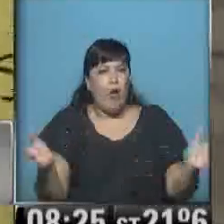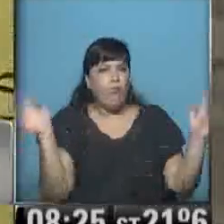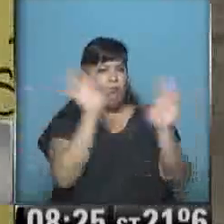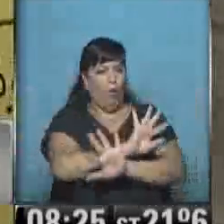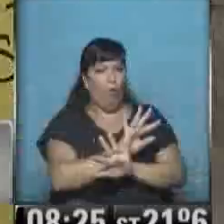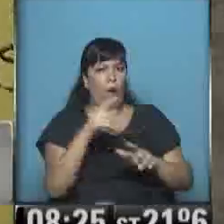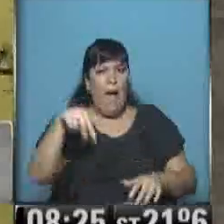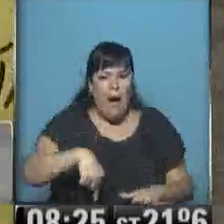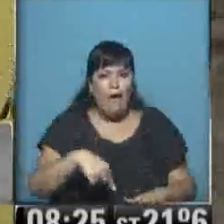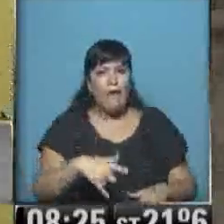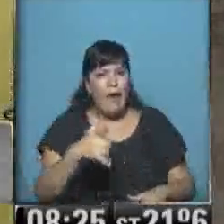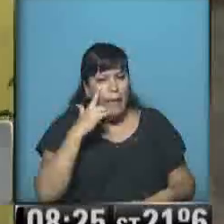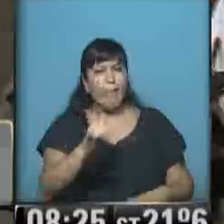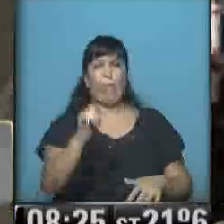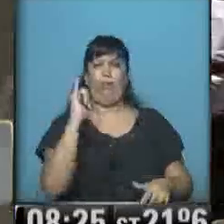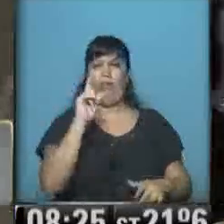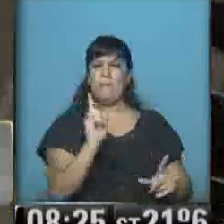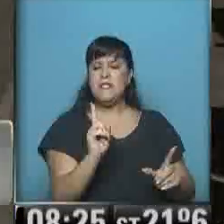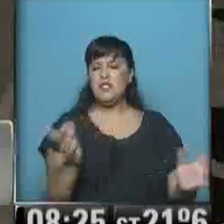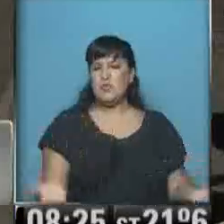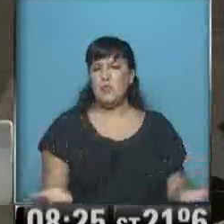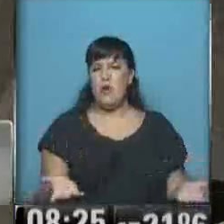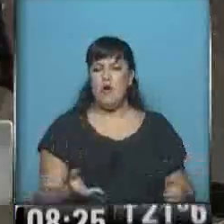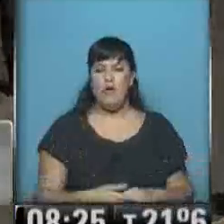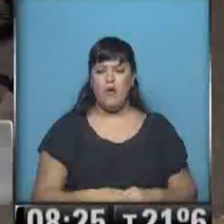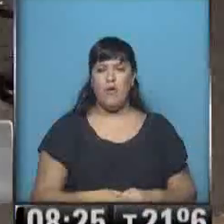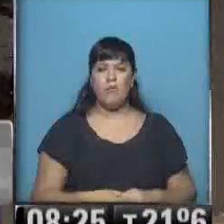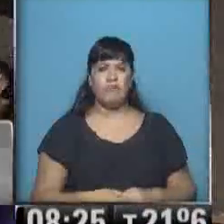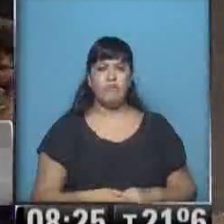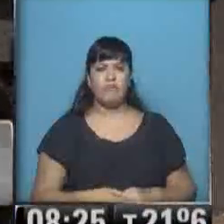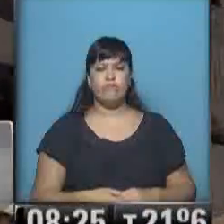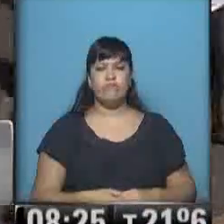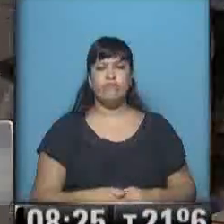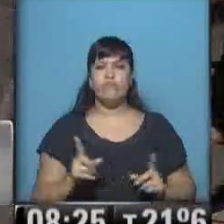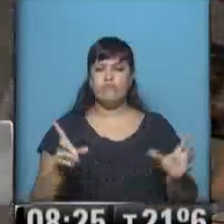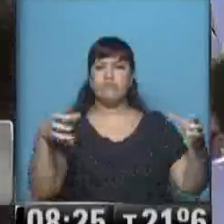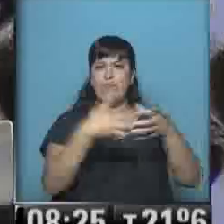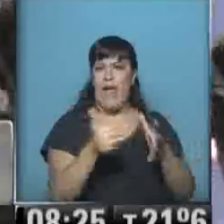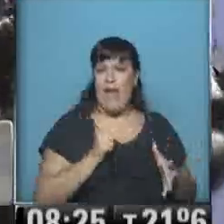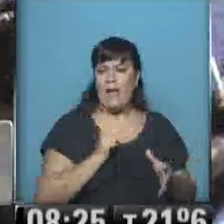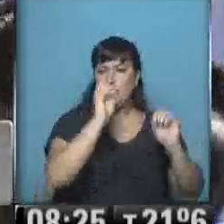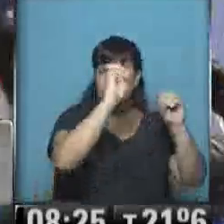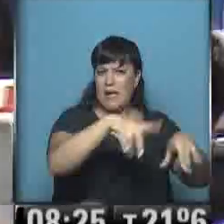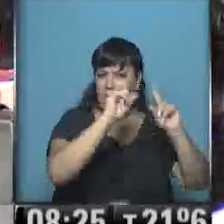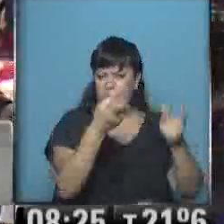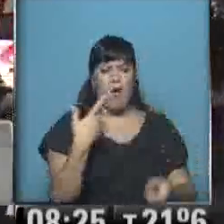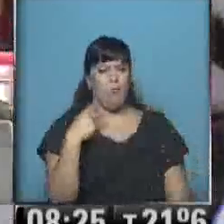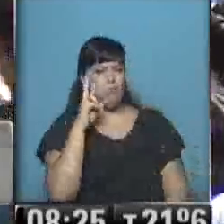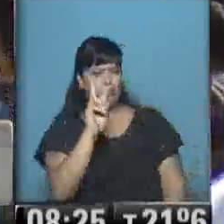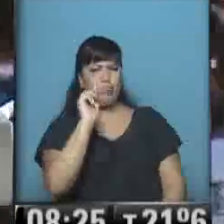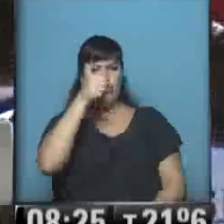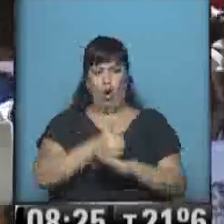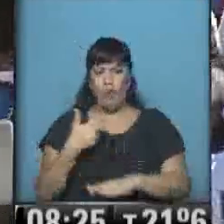ahora identificamos que son una misma cosa. Nosotros no nos hacen tontos. Ahí estuvo el ejército presente también, nosotros lo vimos, yo estuve